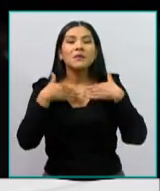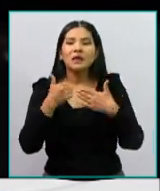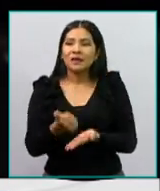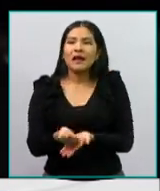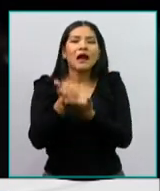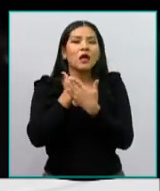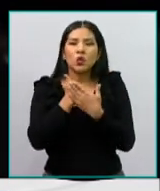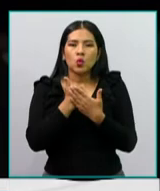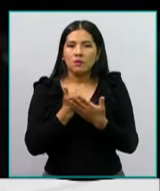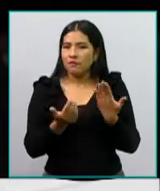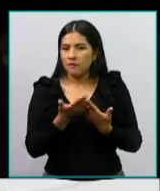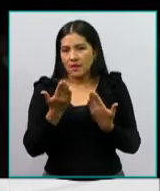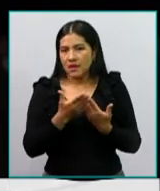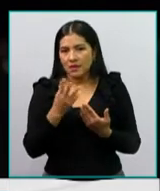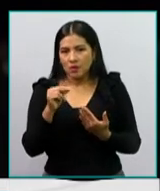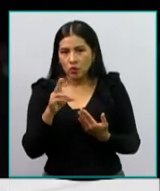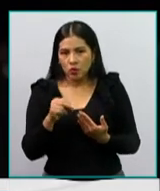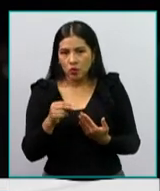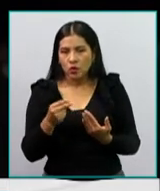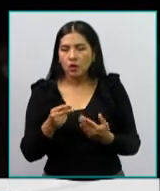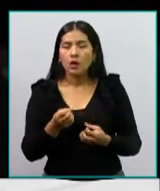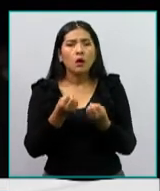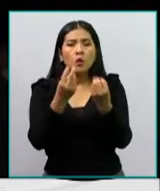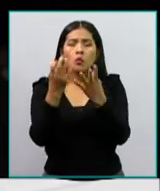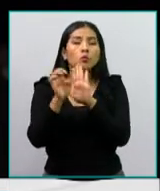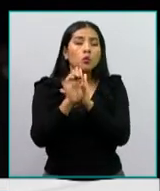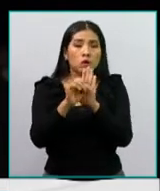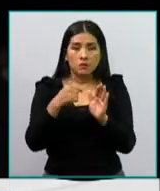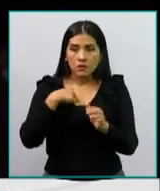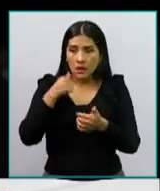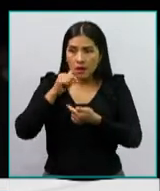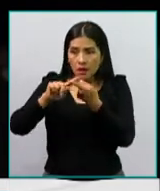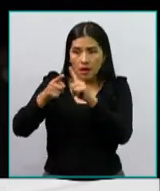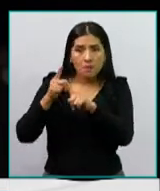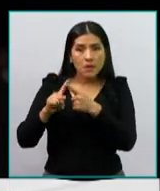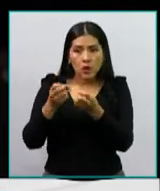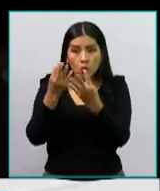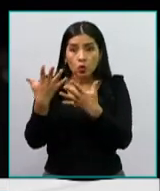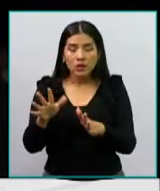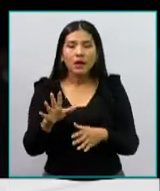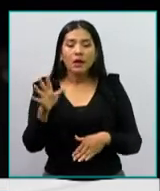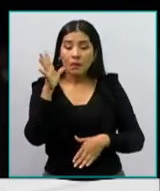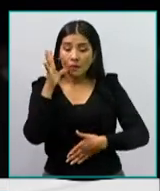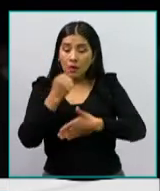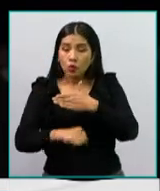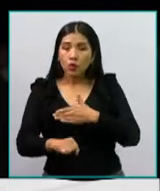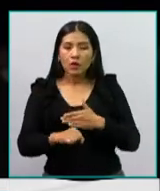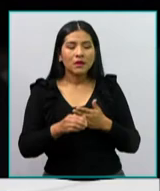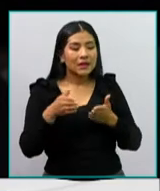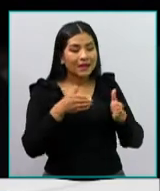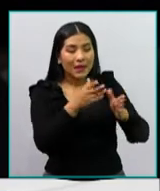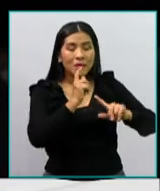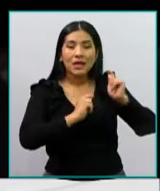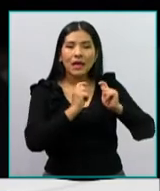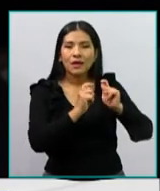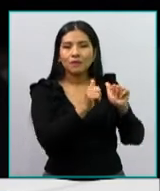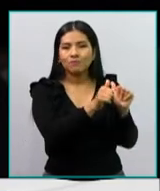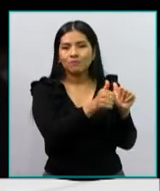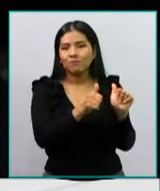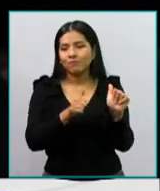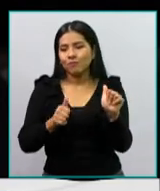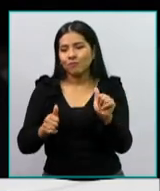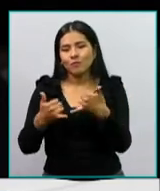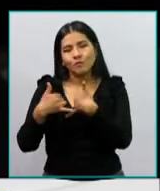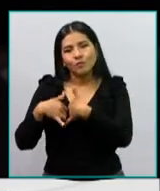¿No? Porque no es fácil. Yo tengo varias amigas, compañeras, que al ser mamás han dejado este camino. Pero por eso yo te digo, me